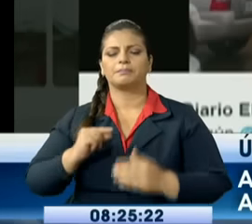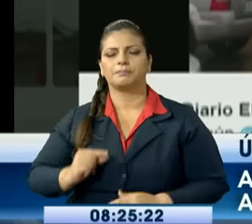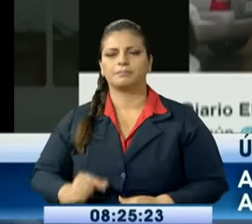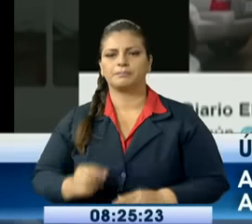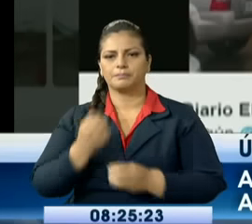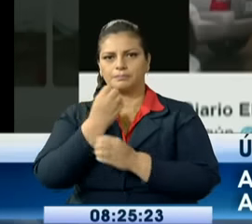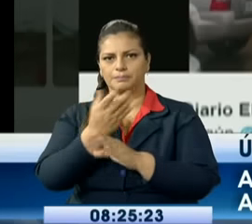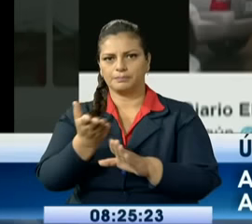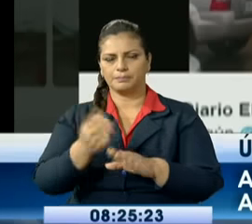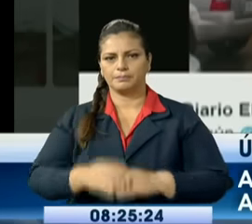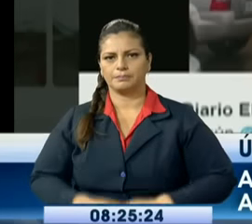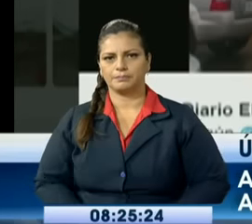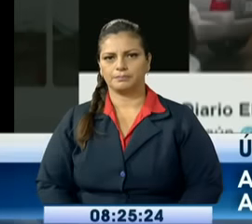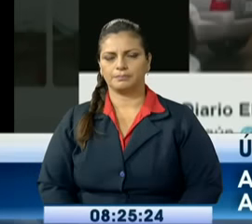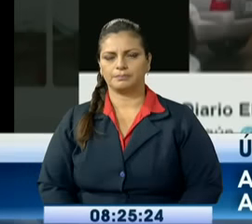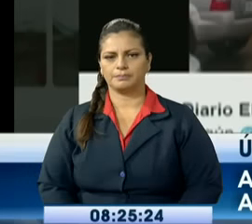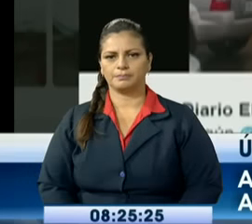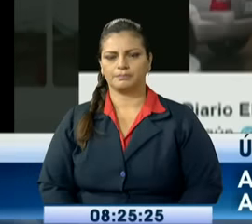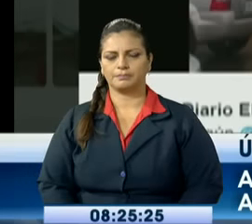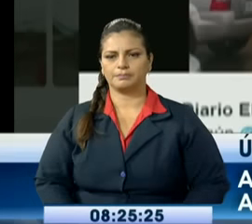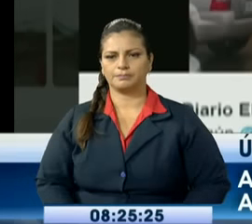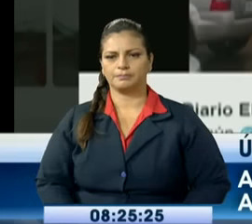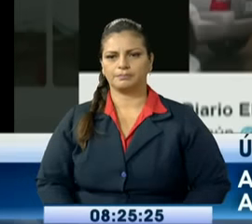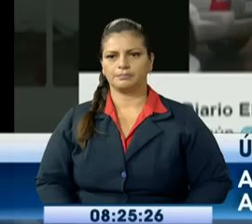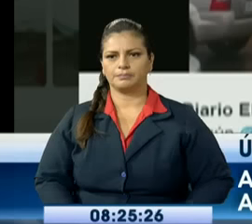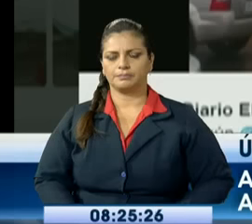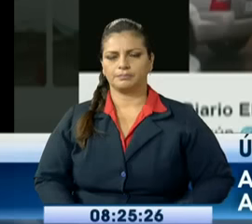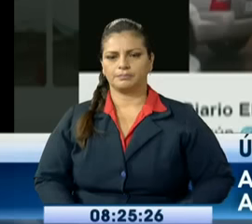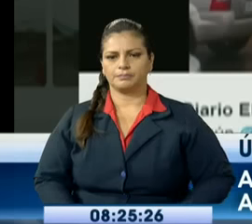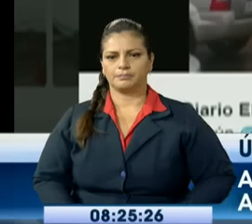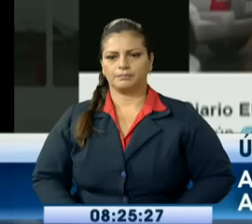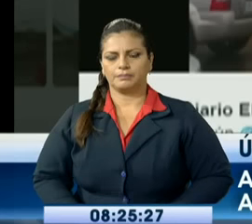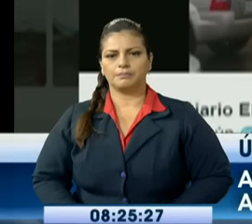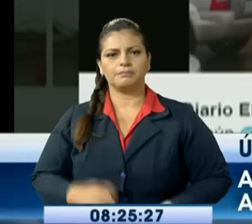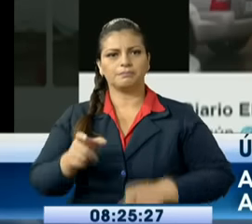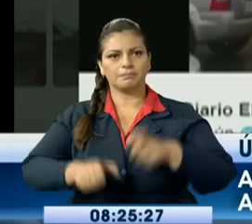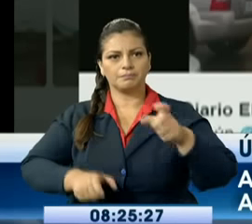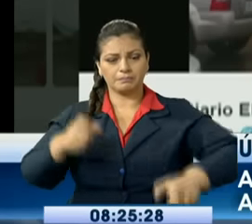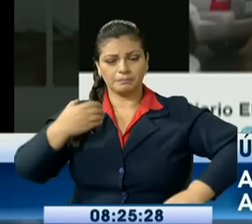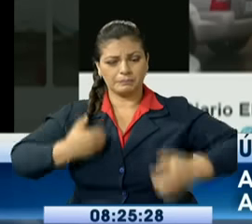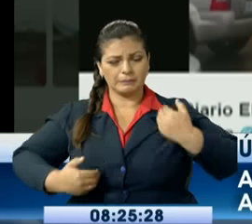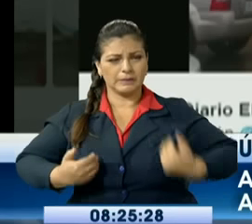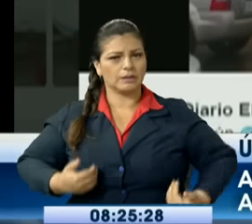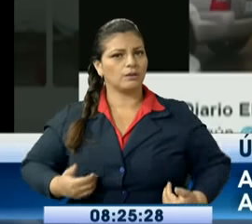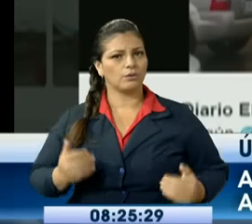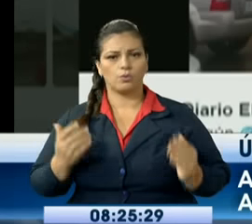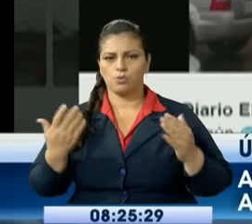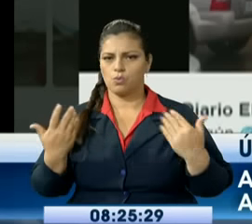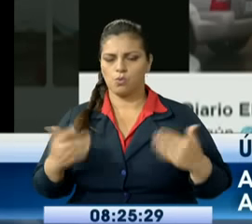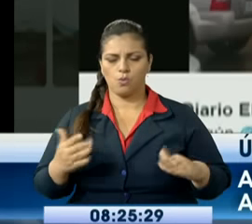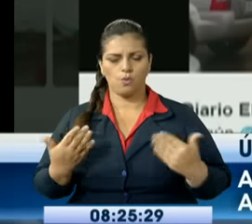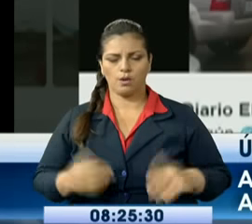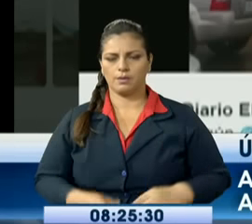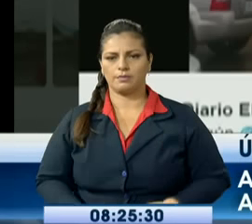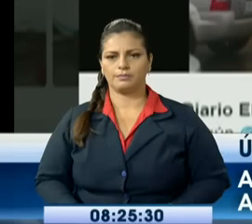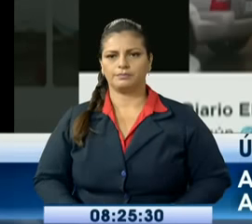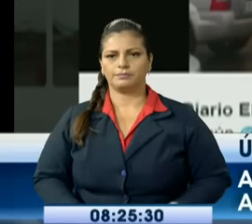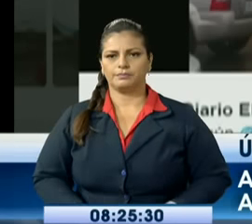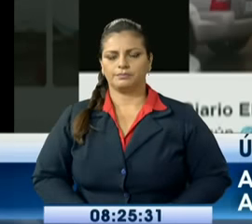y cualquier otra novedad seguiremos informando. Le seguiremos informando. No se reportan heridos. Por el momento no ha habido ningún